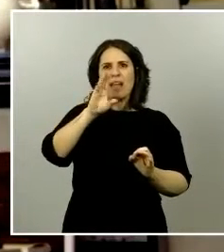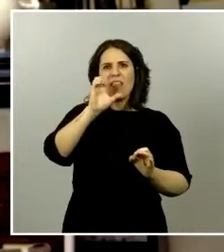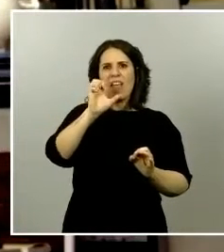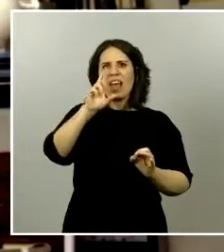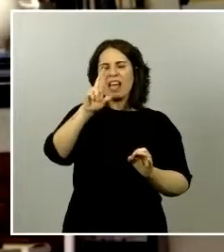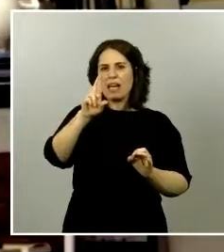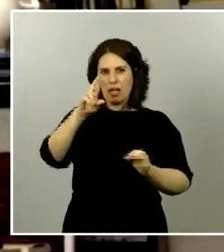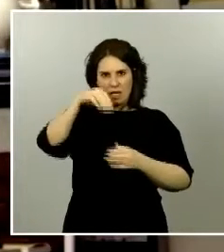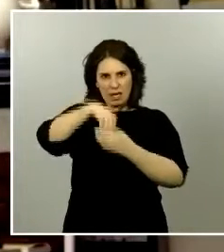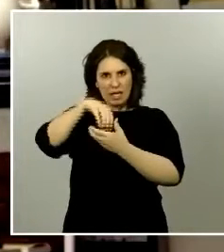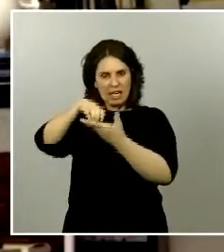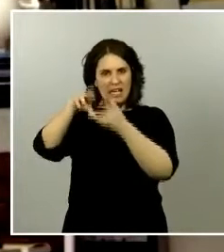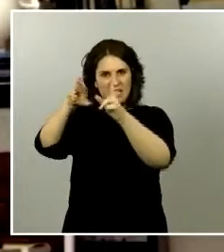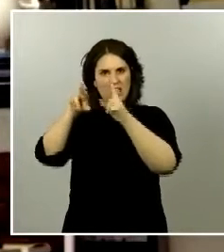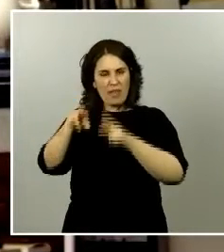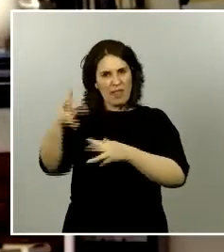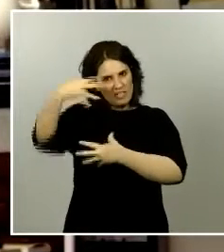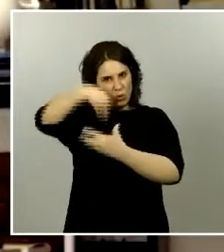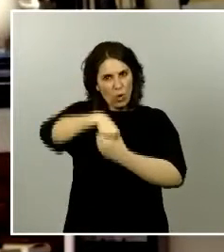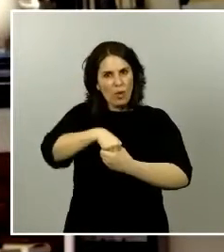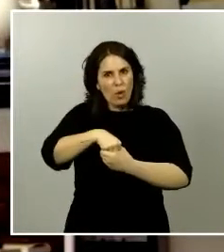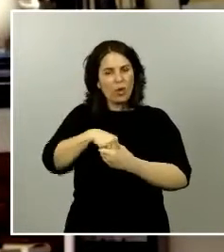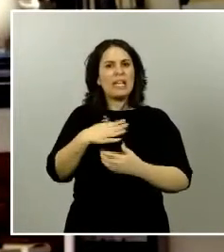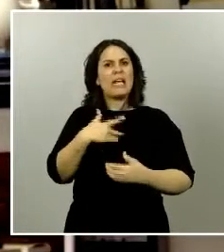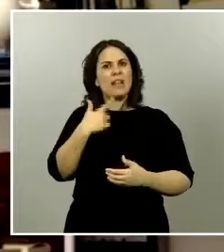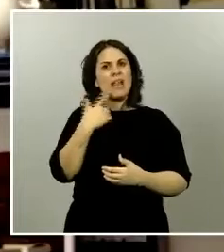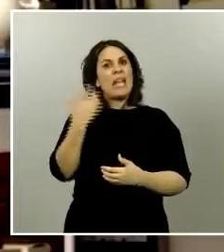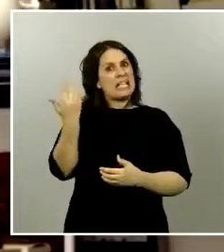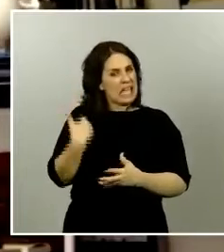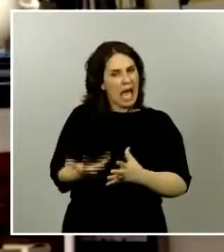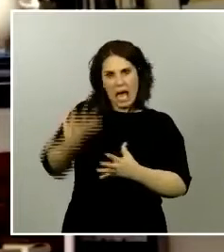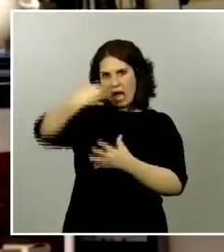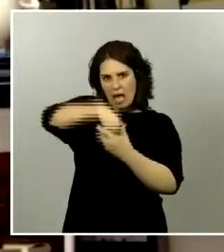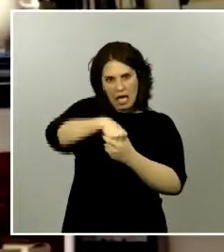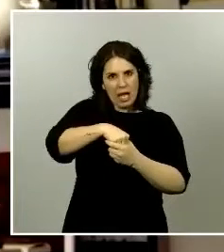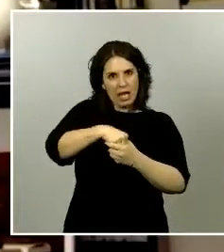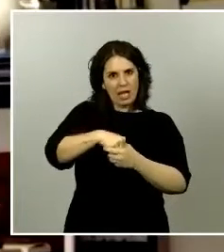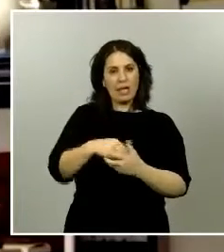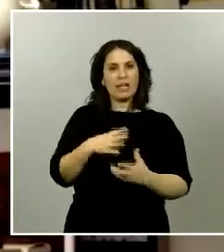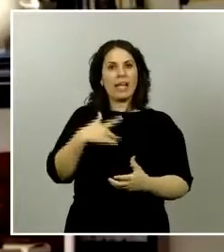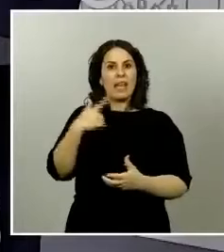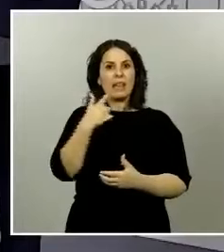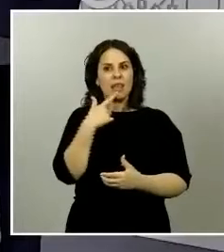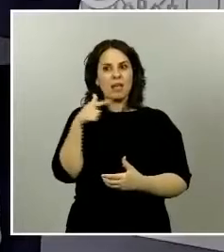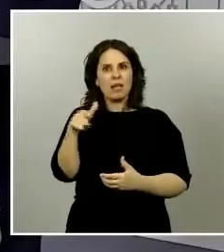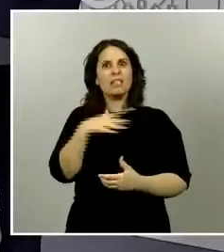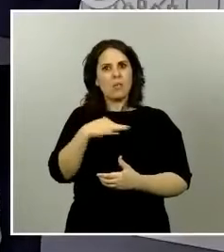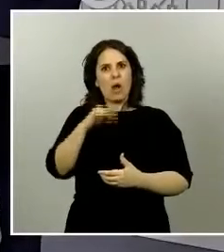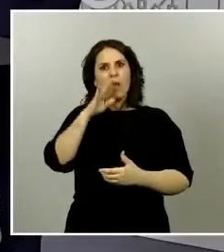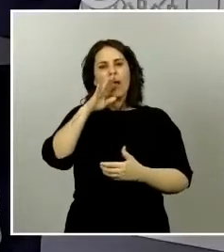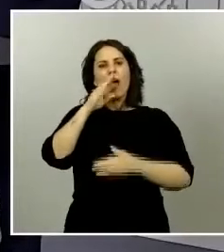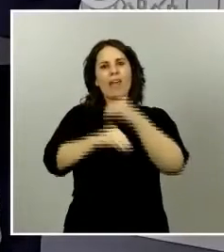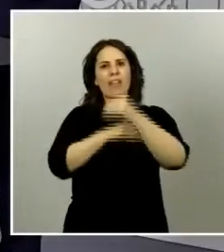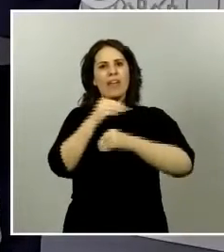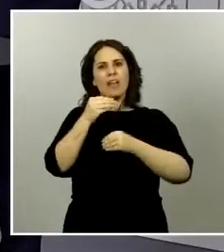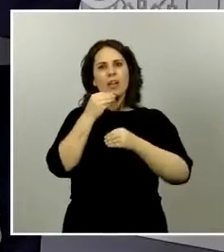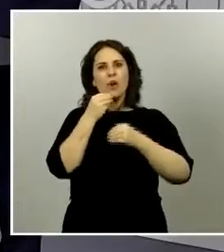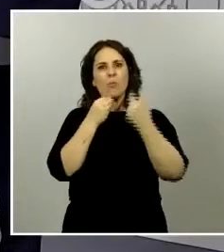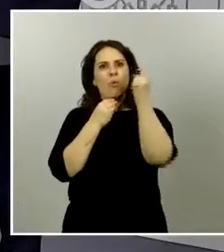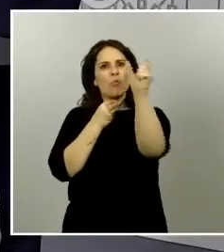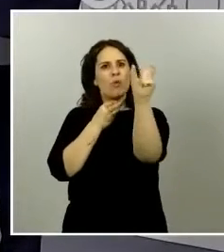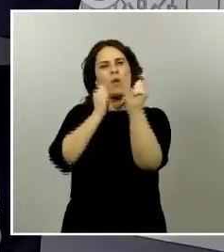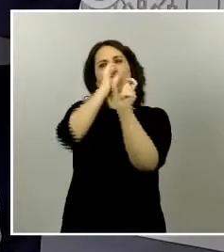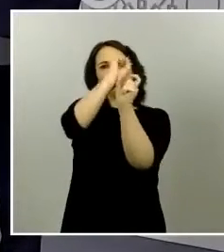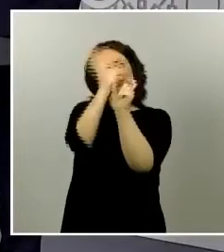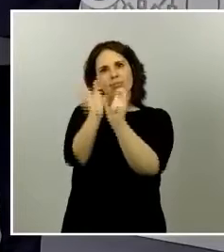que han sido diagnosticadas con PCR en las residencias. Esto significa que ya están esos datos incluidos, con lo cual se